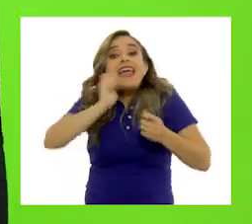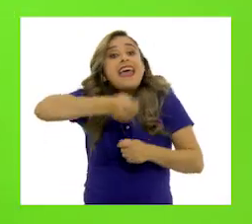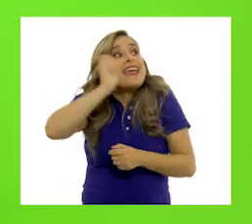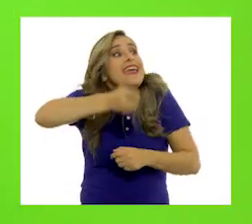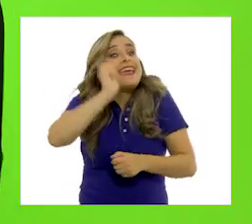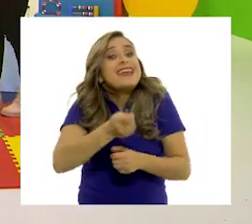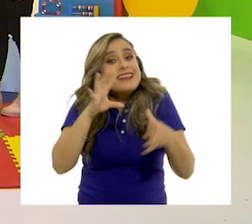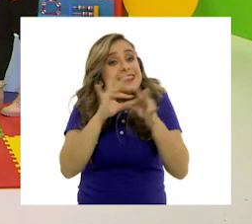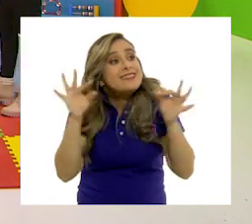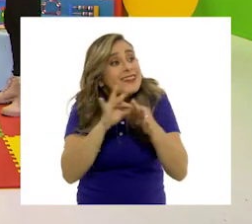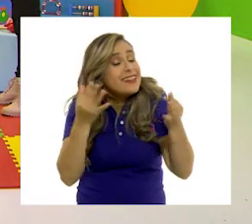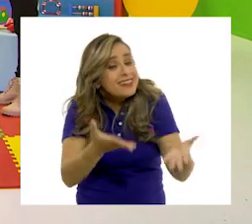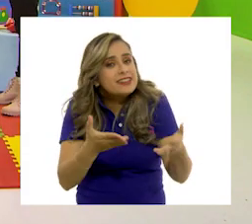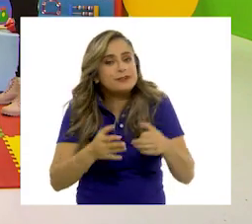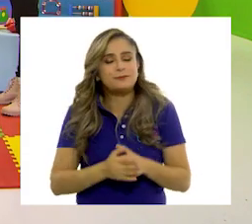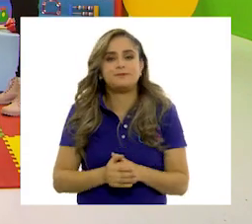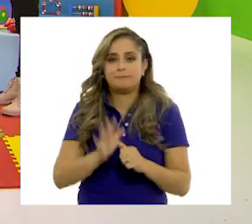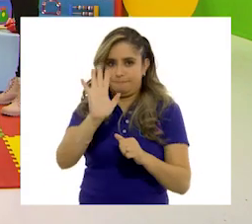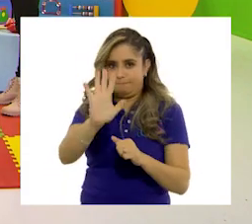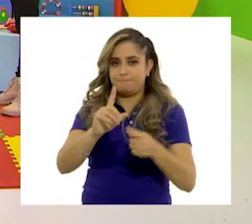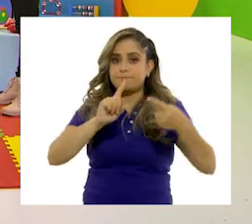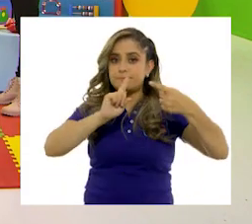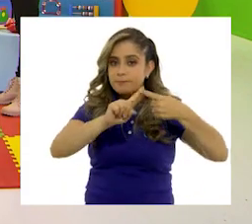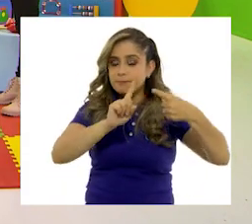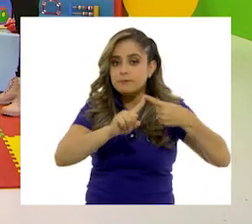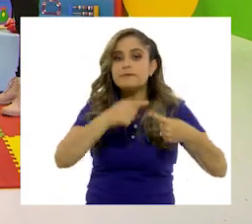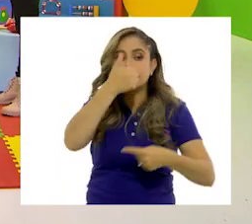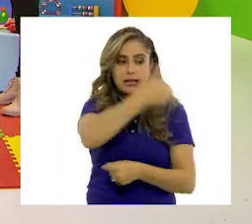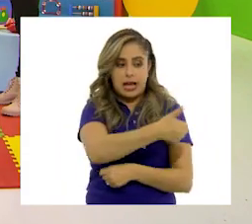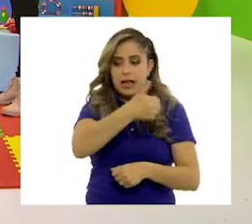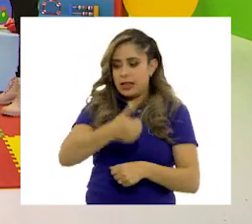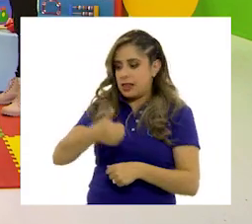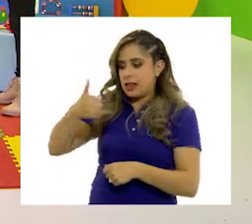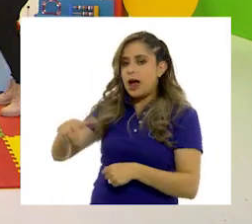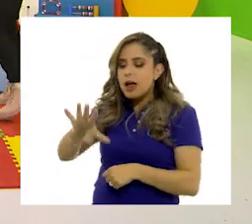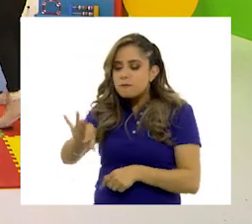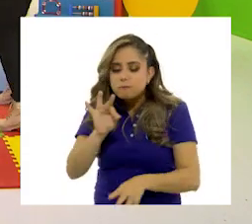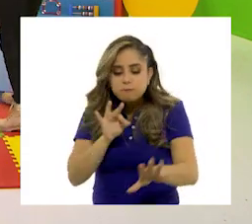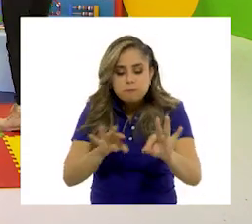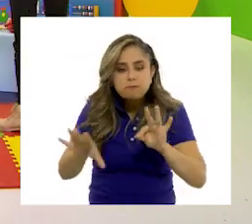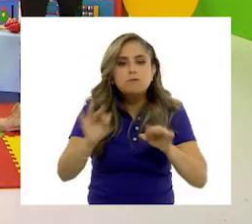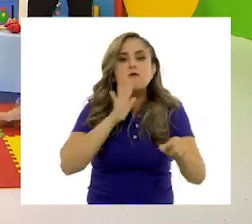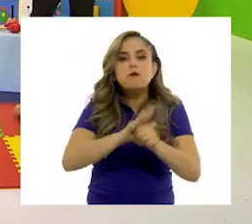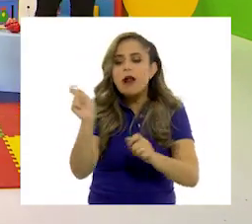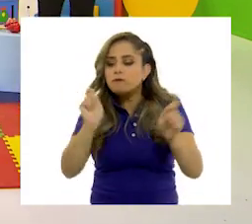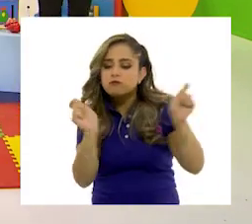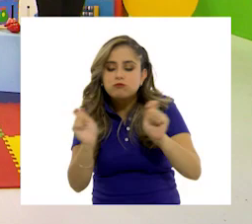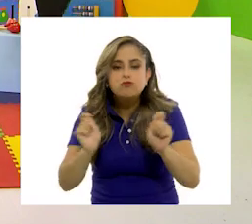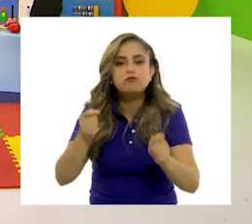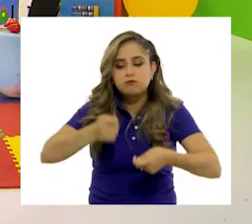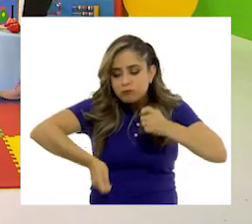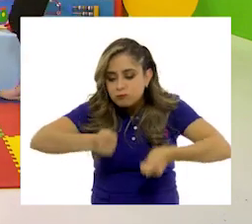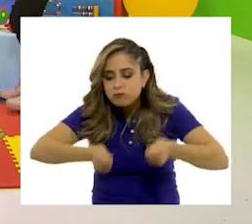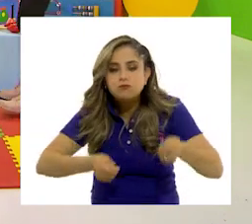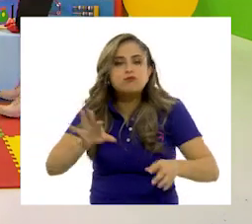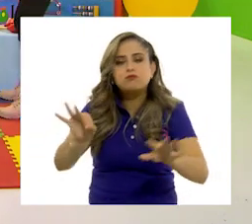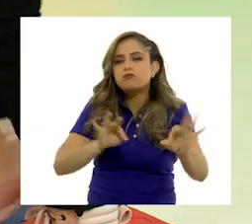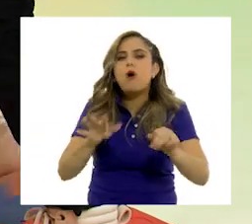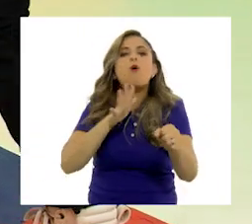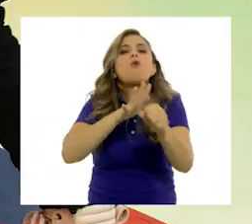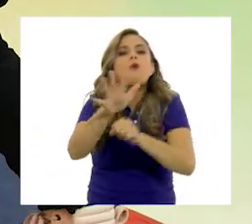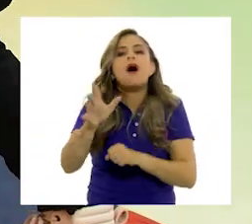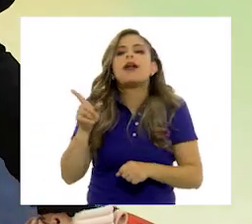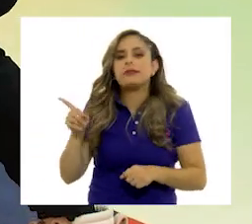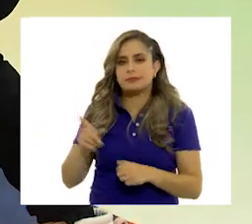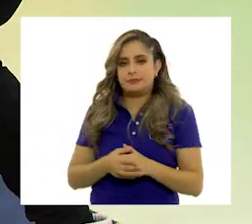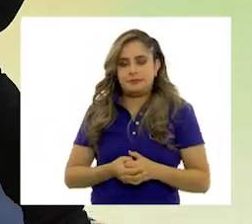Cuéntanos. Primero, cada una tiene que elegir un instrumento. ¡Sí! A ver.